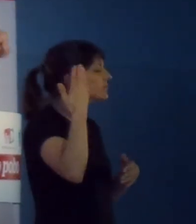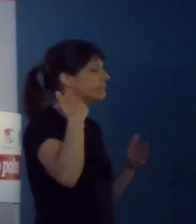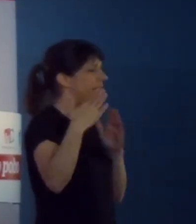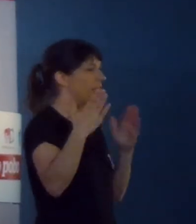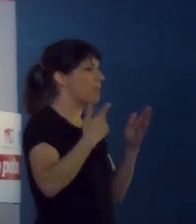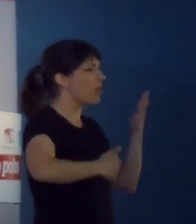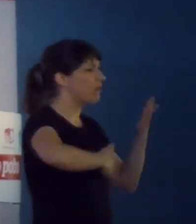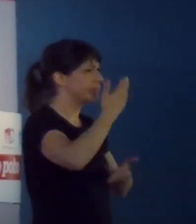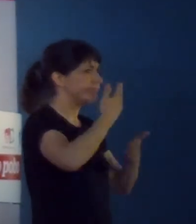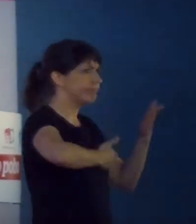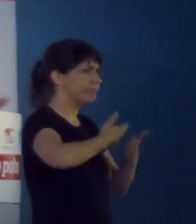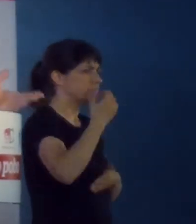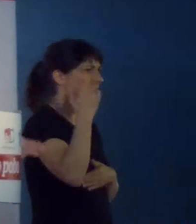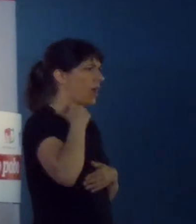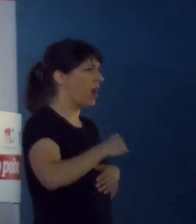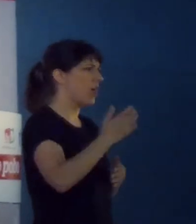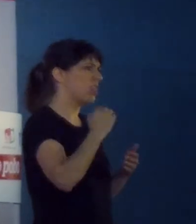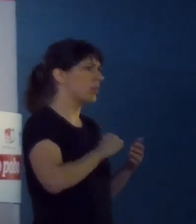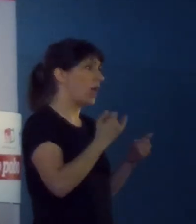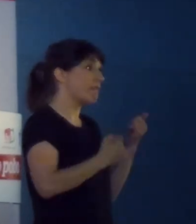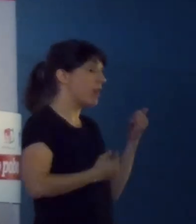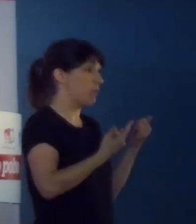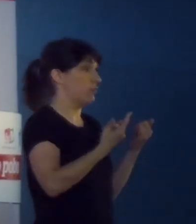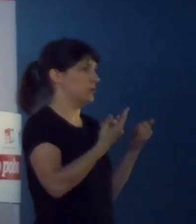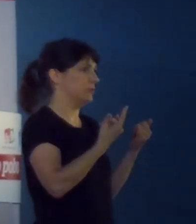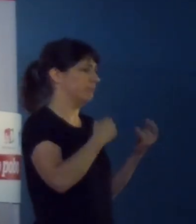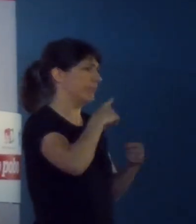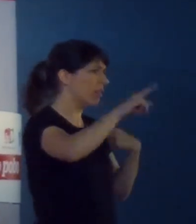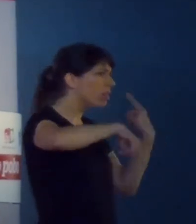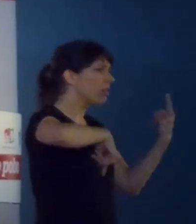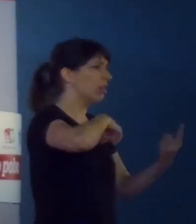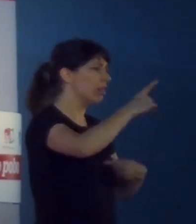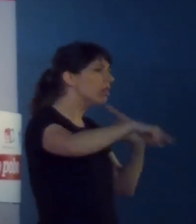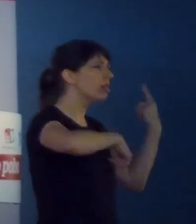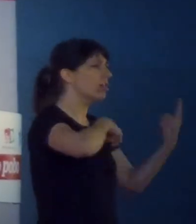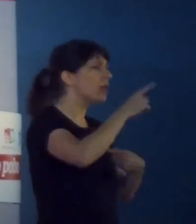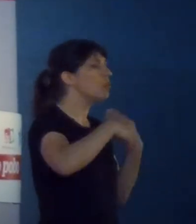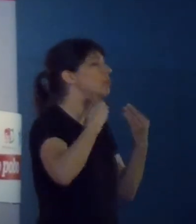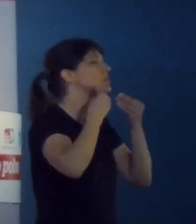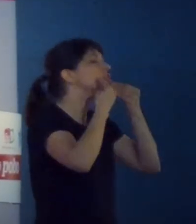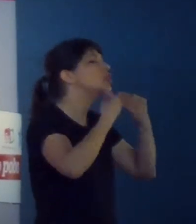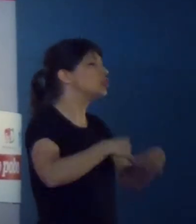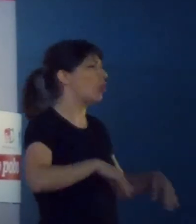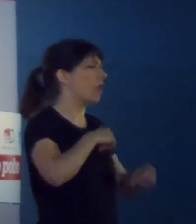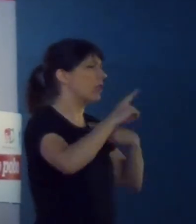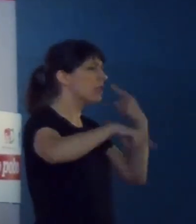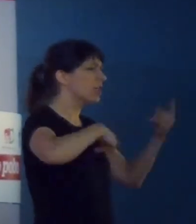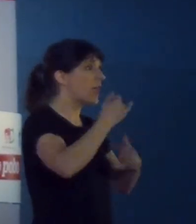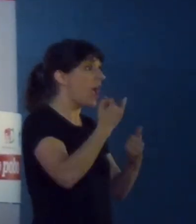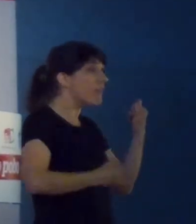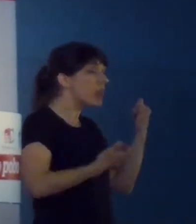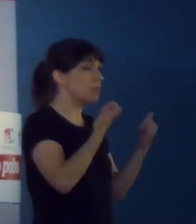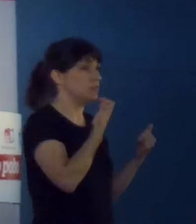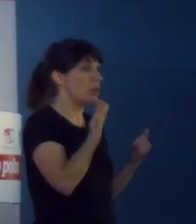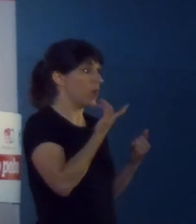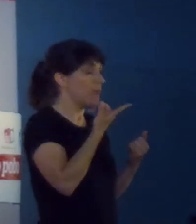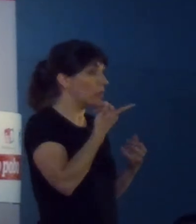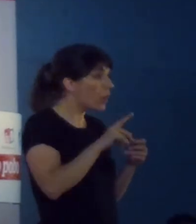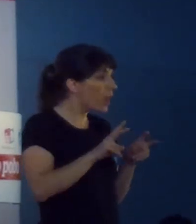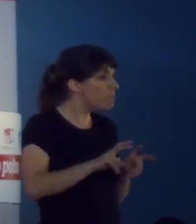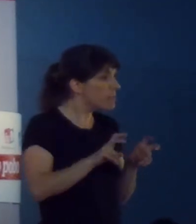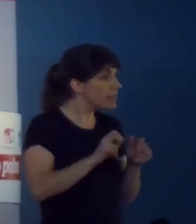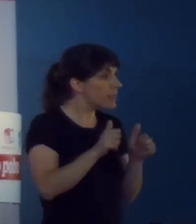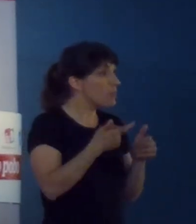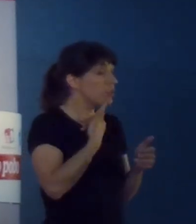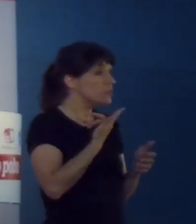bastantes decenios. É a espiral de Espiral Maior, de Miguel Ángel Fernamello. É a espiral da historia, onde por moito que parece, como vamos ao comezo, ao mesmo